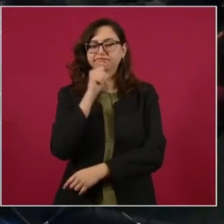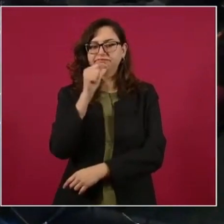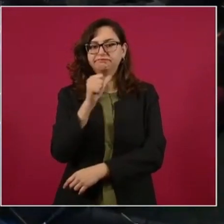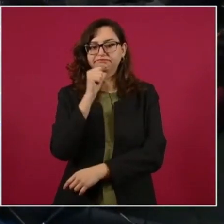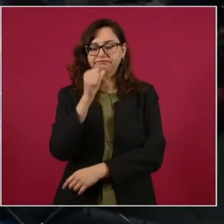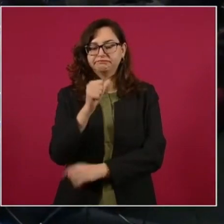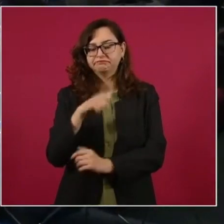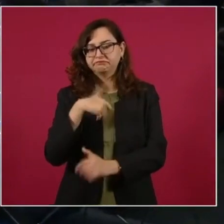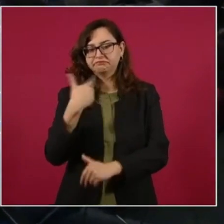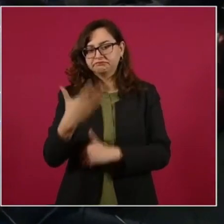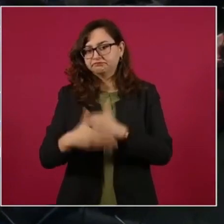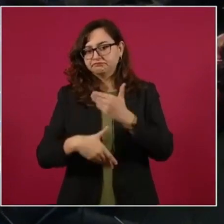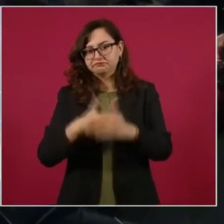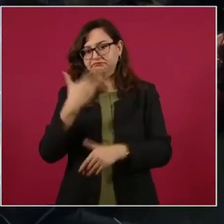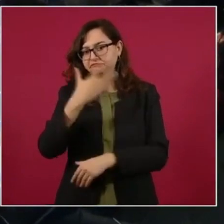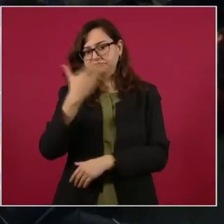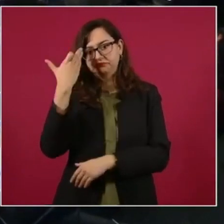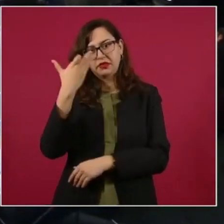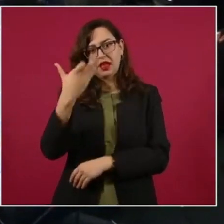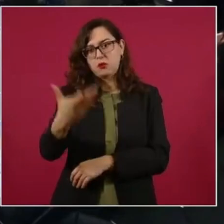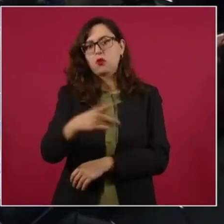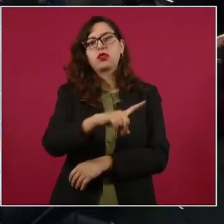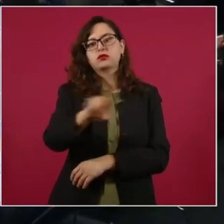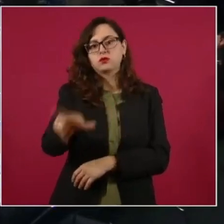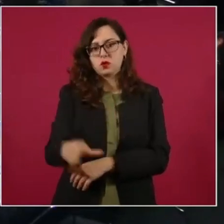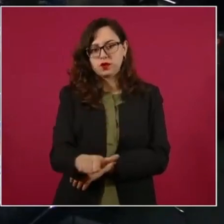y también